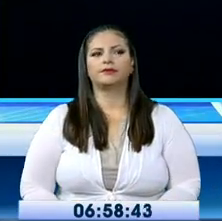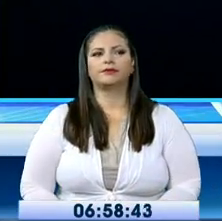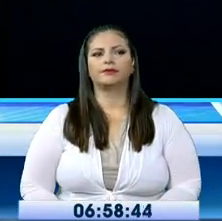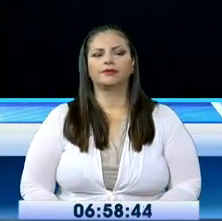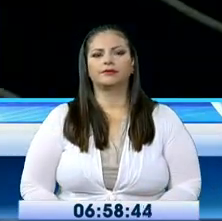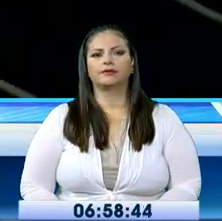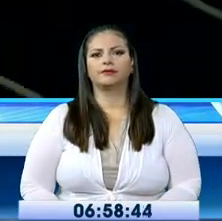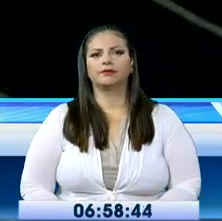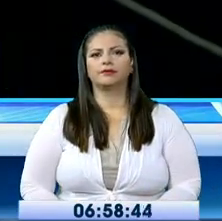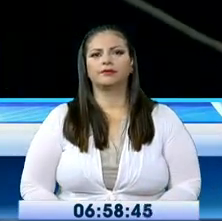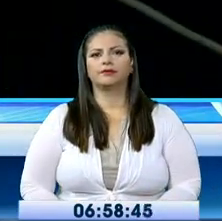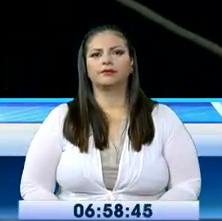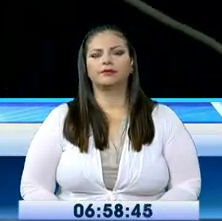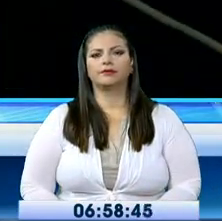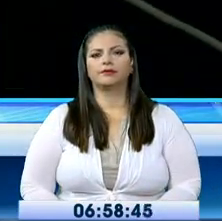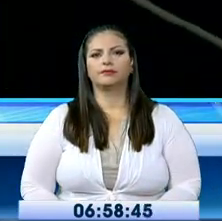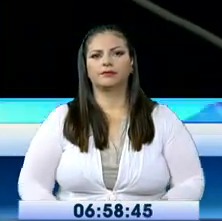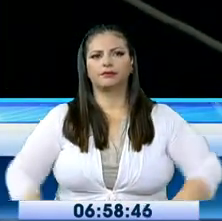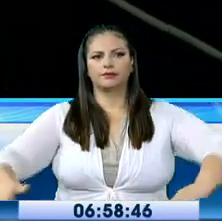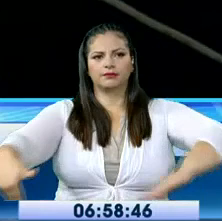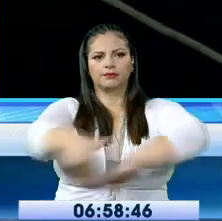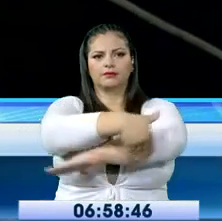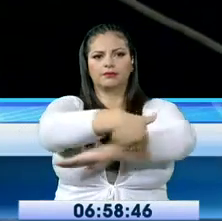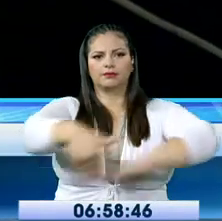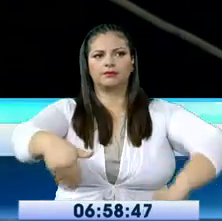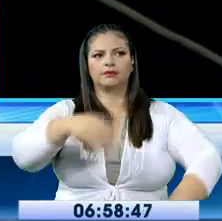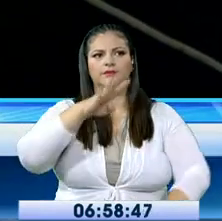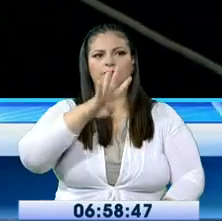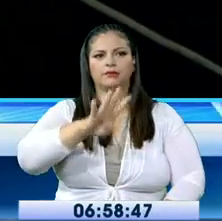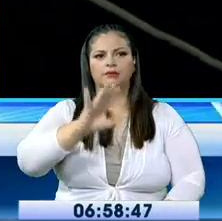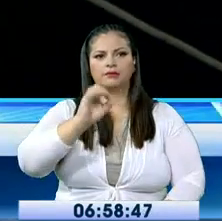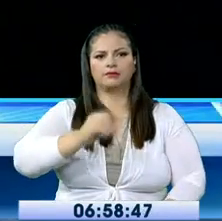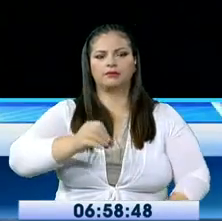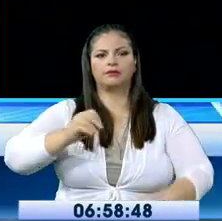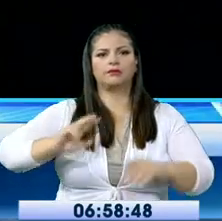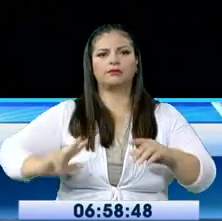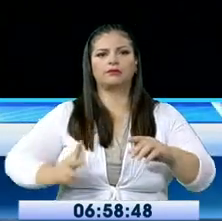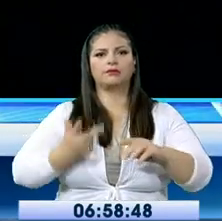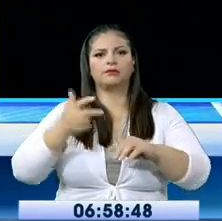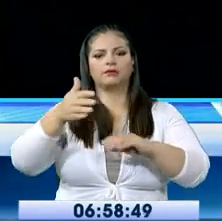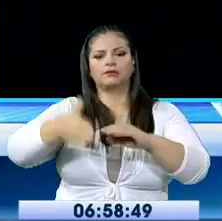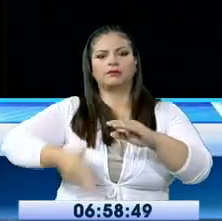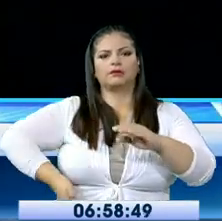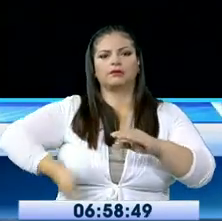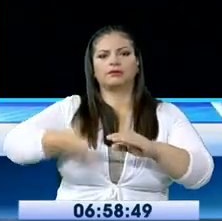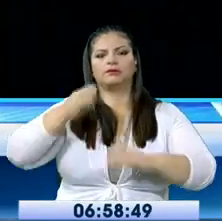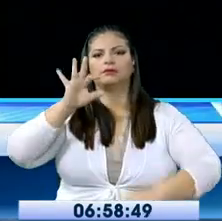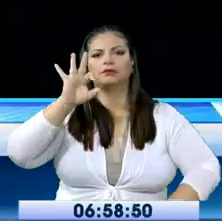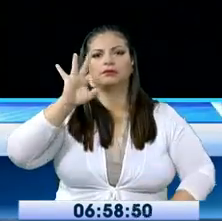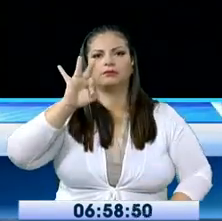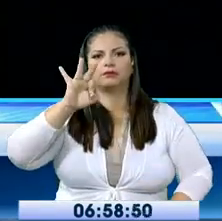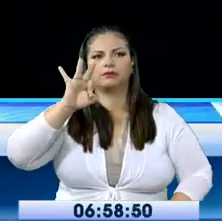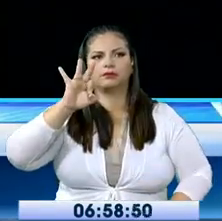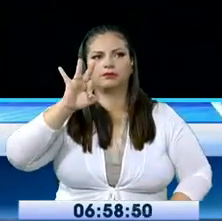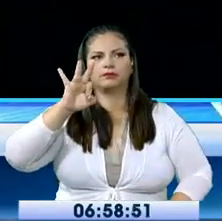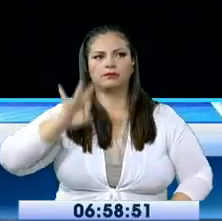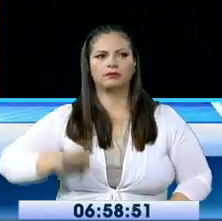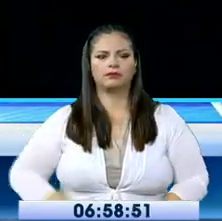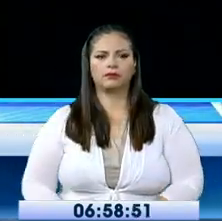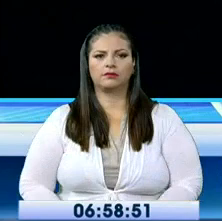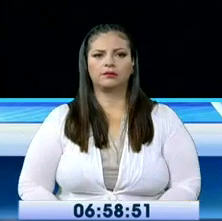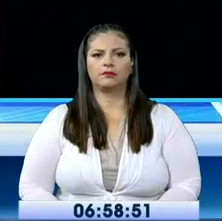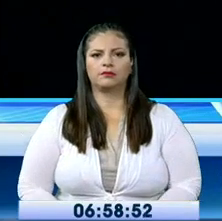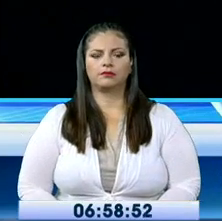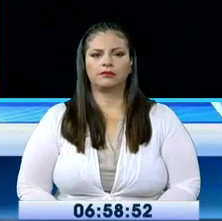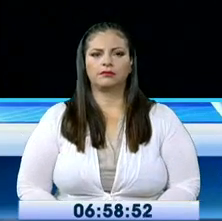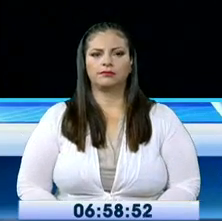callejón. Es que estás hablando tú y habla el otro, pues ¿para qué hablas? Pues? F, sí. Ya, ok. No es contigo, Jorge, es con el metido del producto.